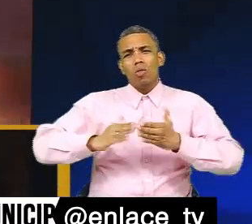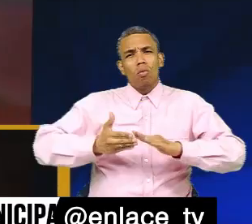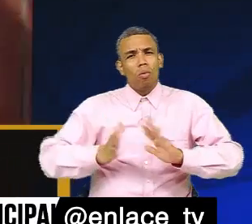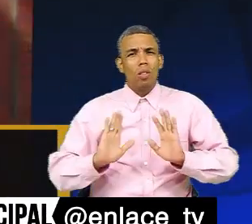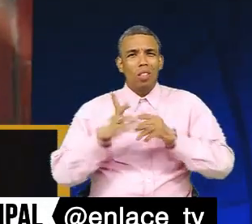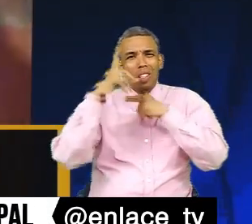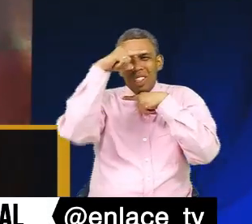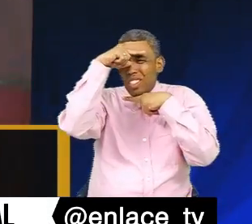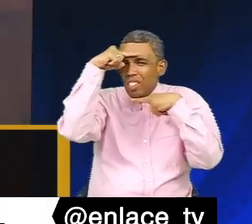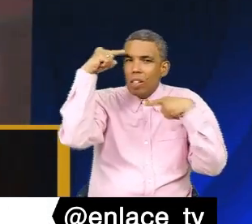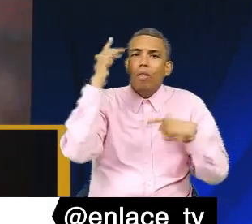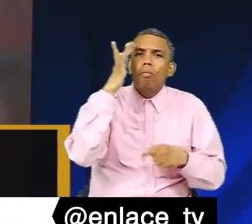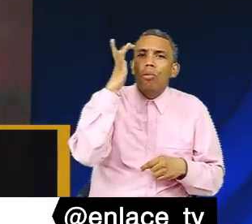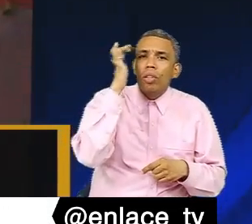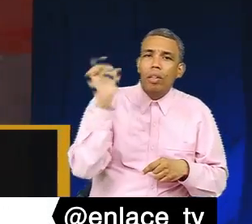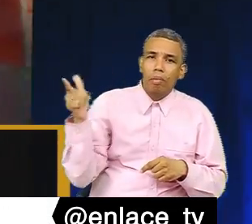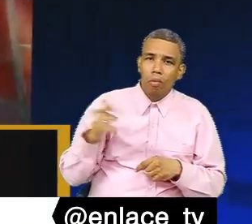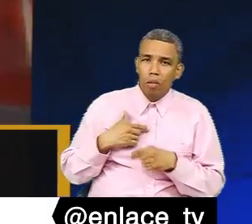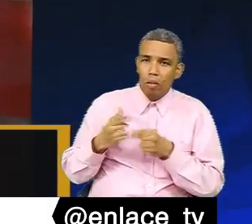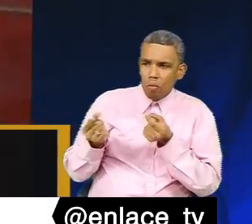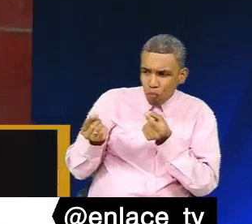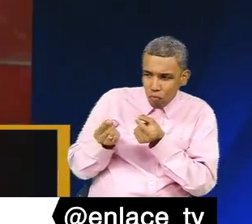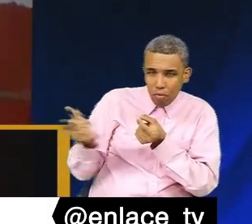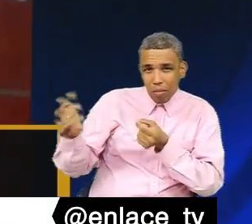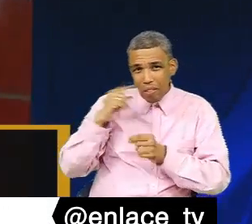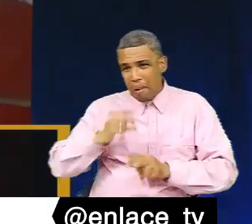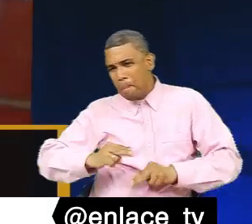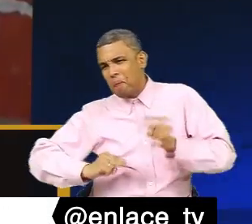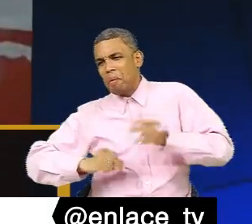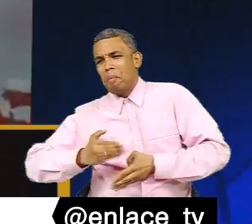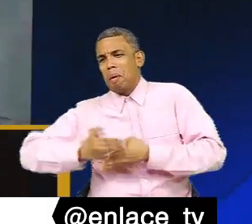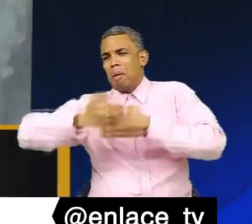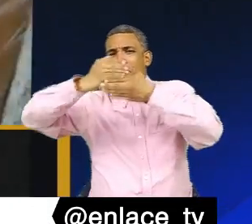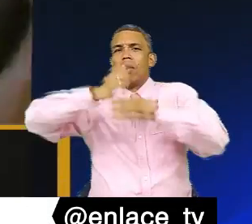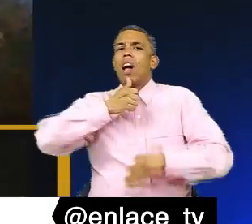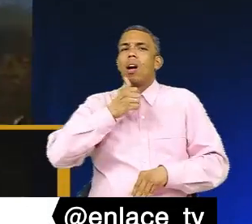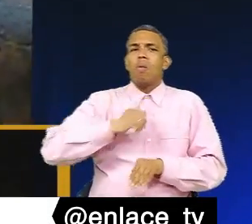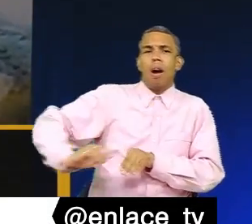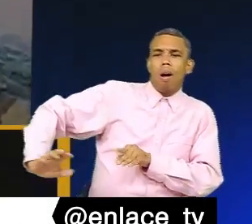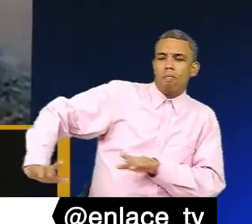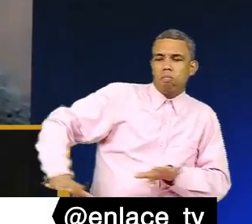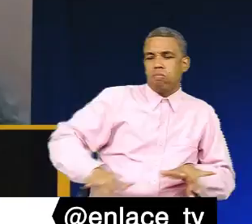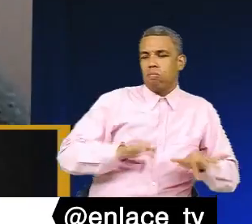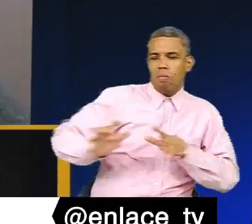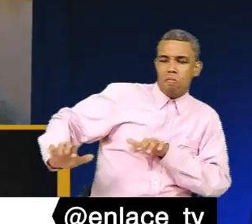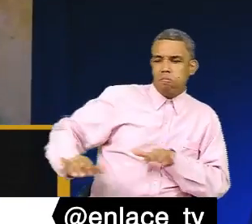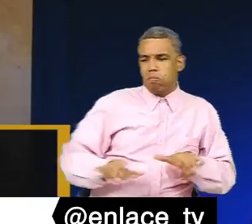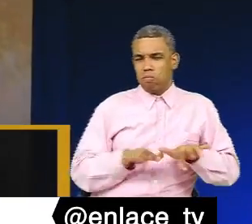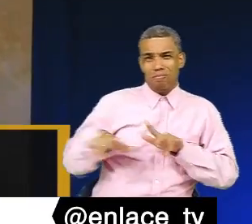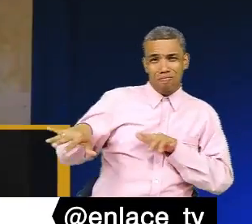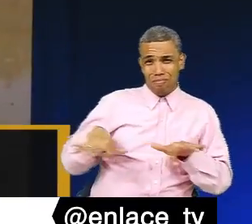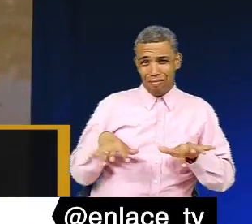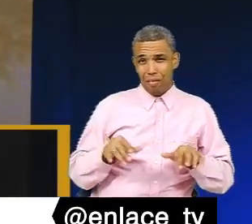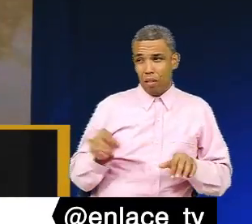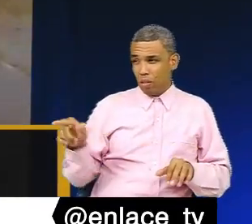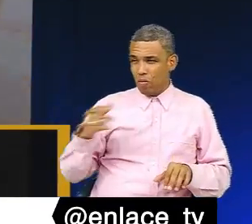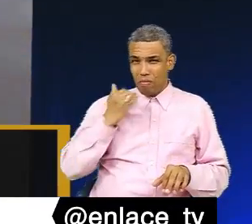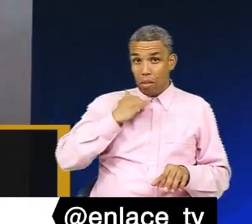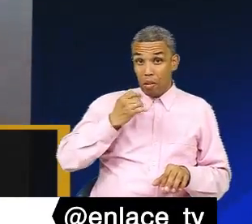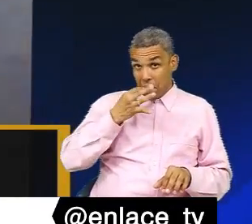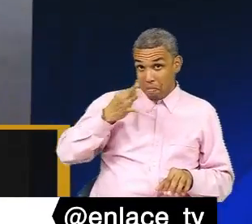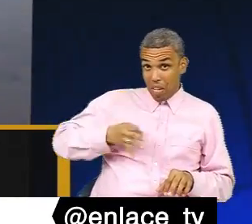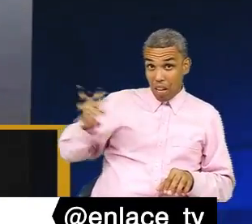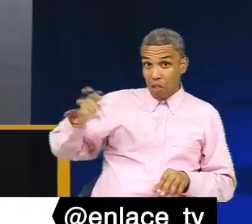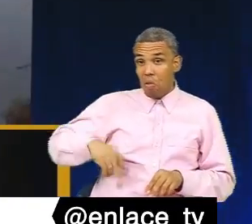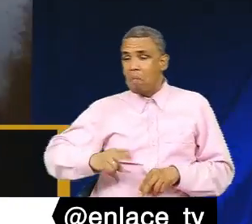esto constantemente los andenes y calles de esta zona permanecen en estas condiciones. Se preguntan si realmente los constructores tienen permisos